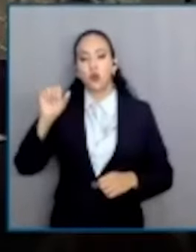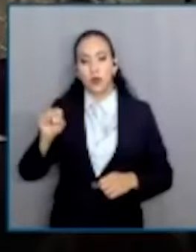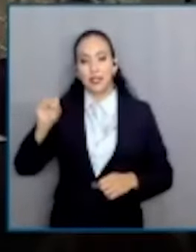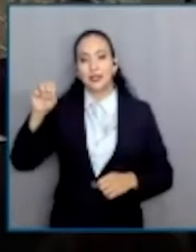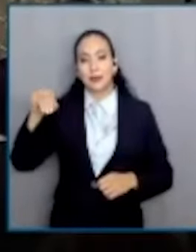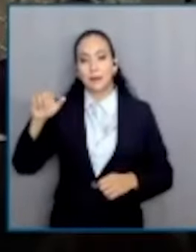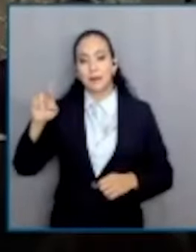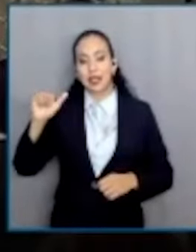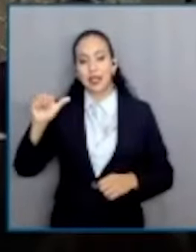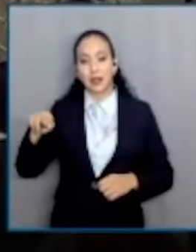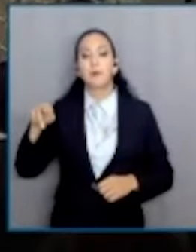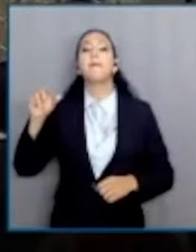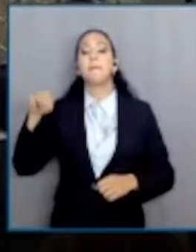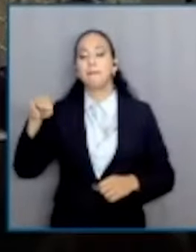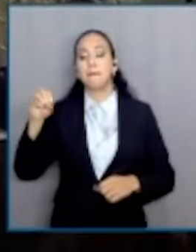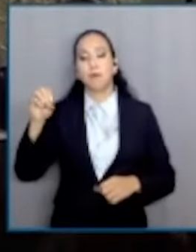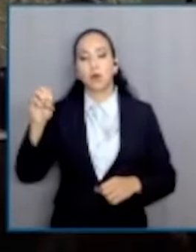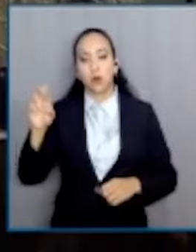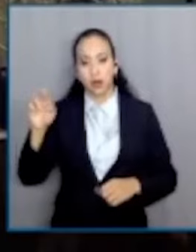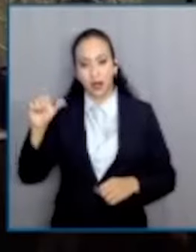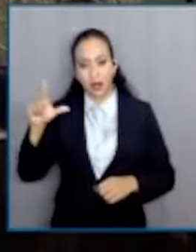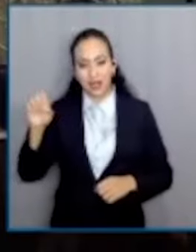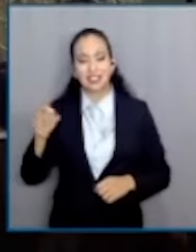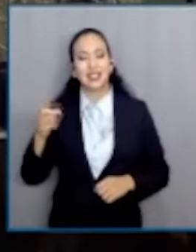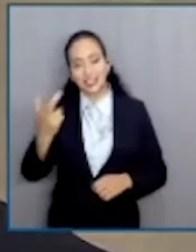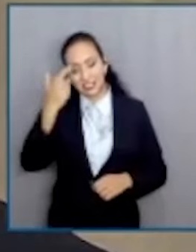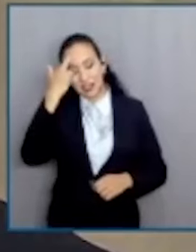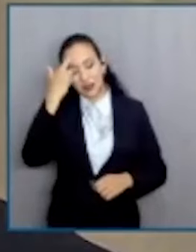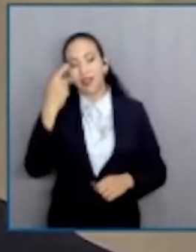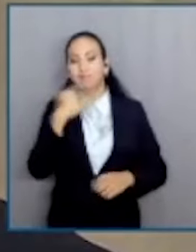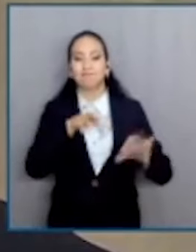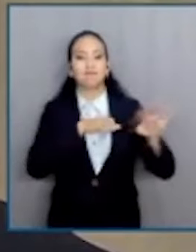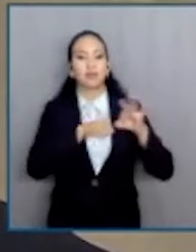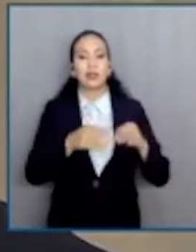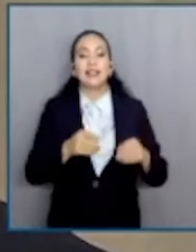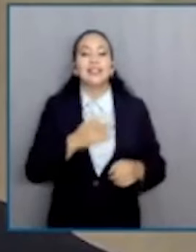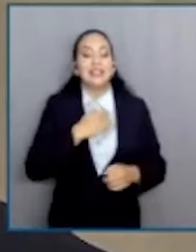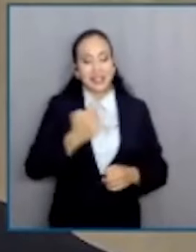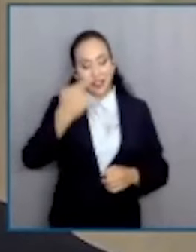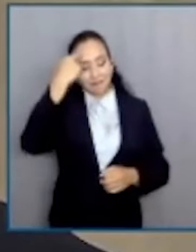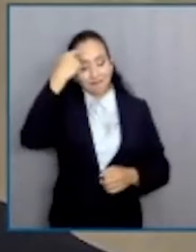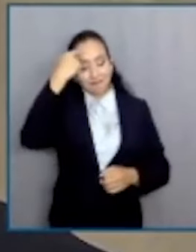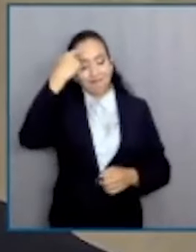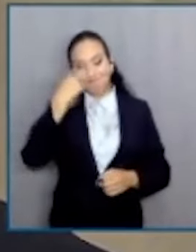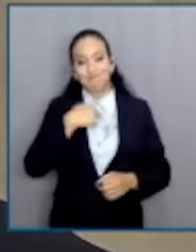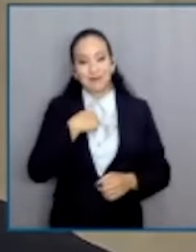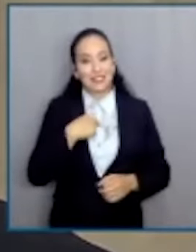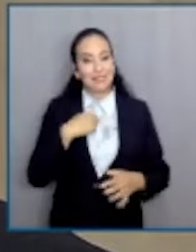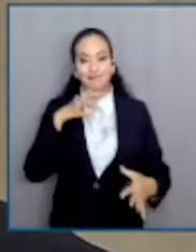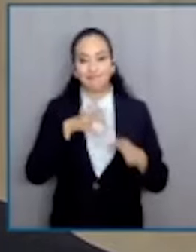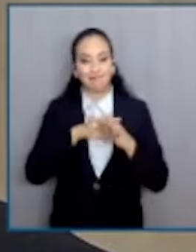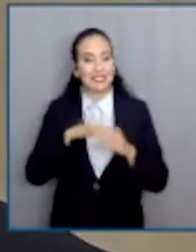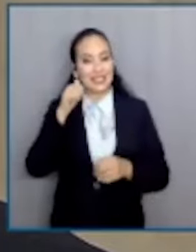un referente de fortaleza un bálsamo en nuestra alma Y que cuando tengan un día muy